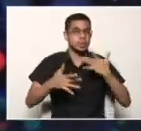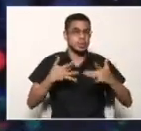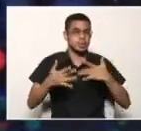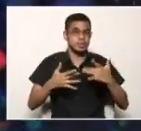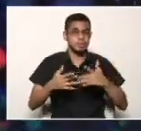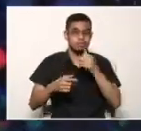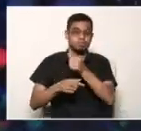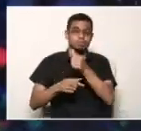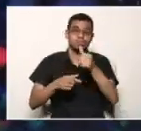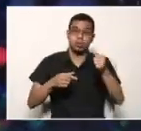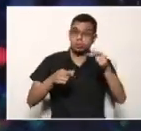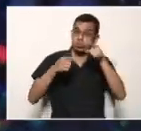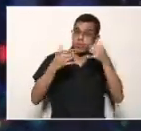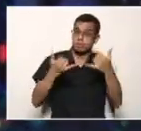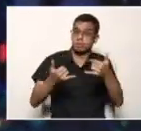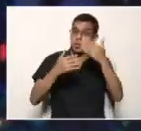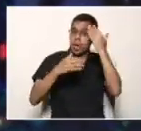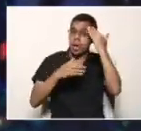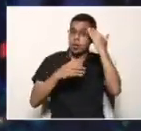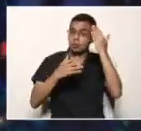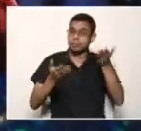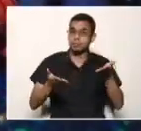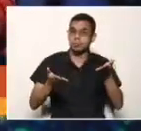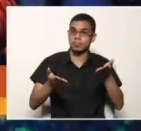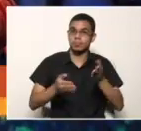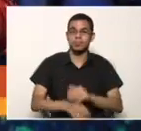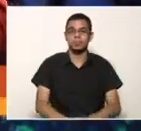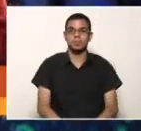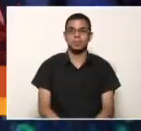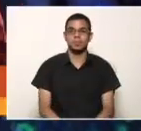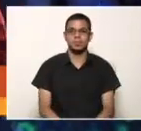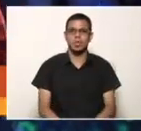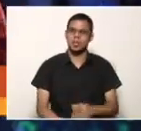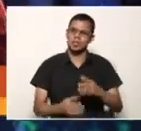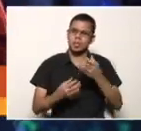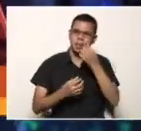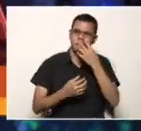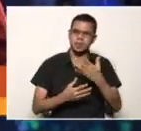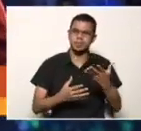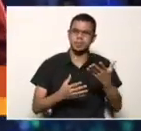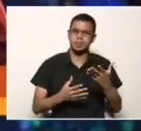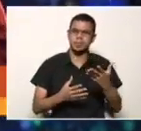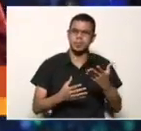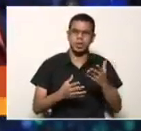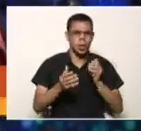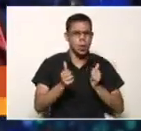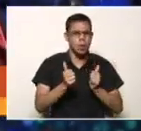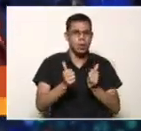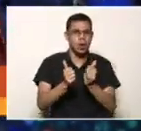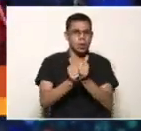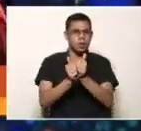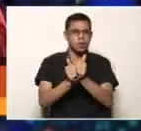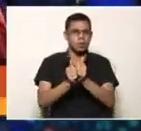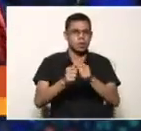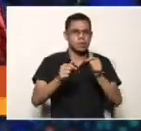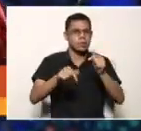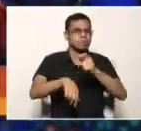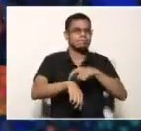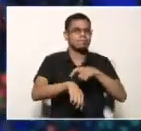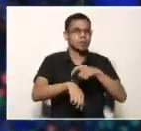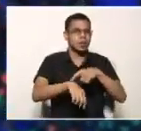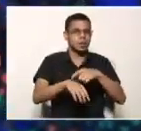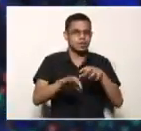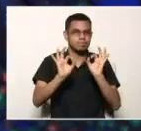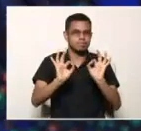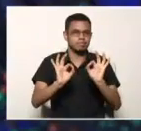nuestras secciones. Les habla su amiga Big Mauri Aquino. Y Eliezer Suárez, ambos haciéndoles la mejor compañía en esta hora llena de diversión